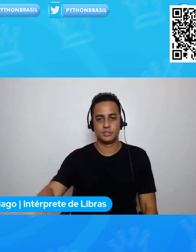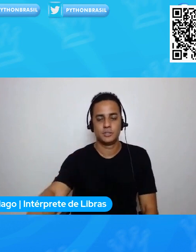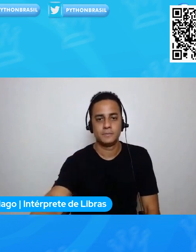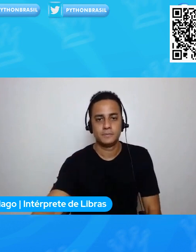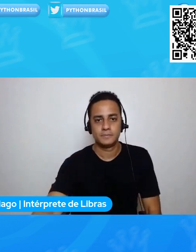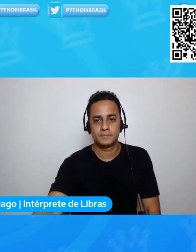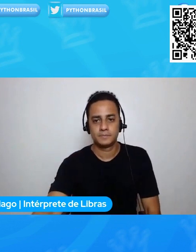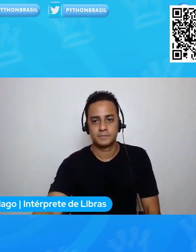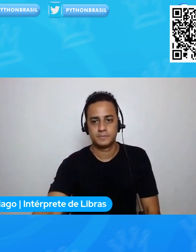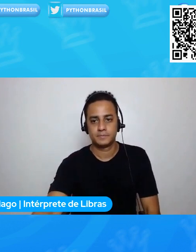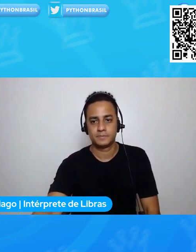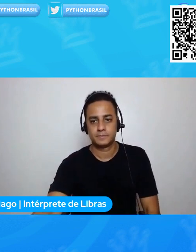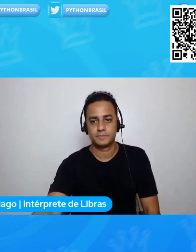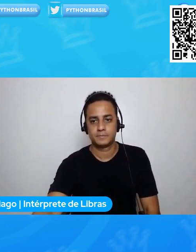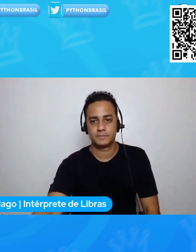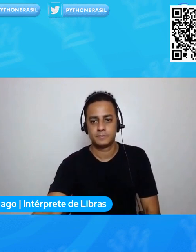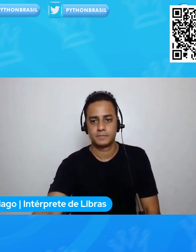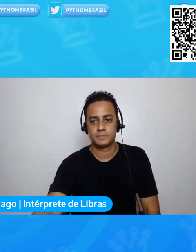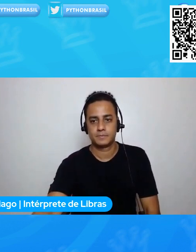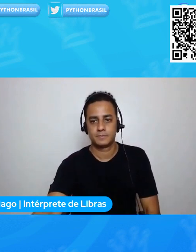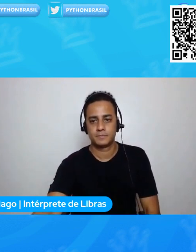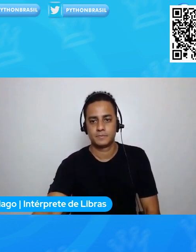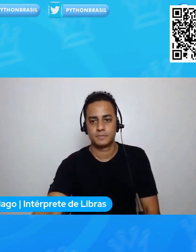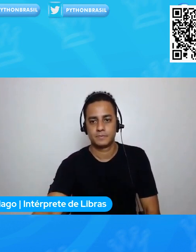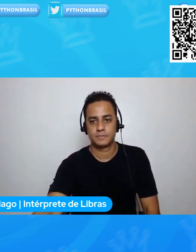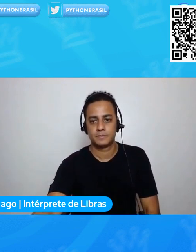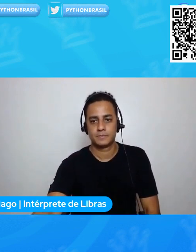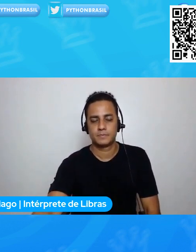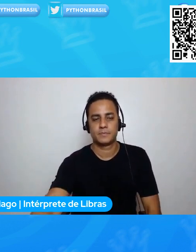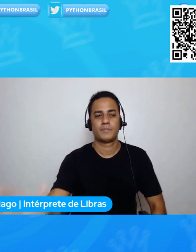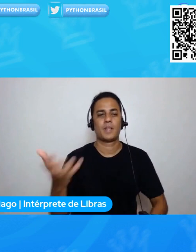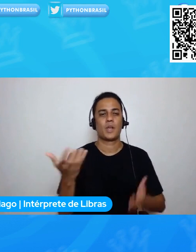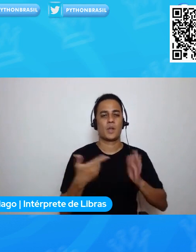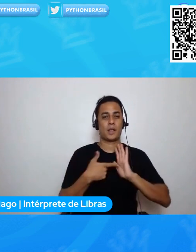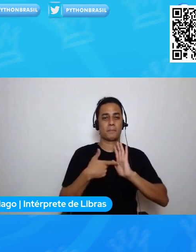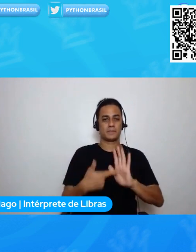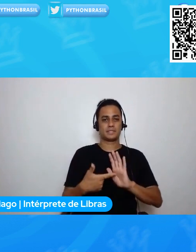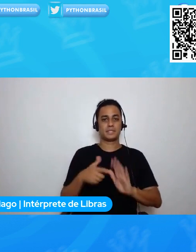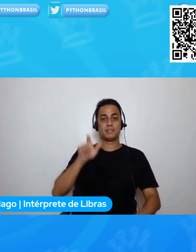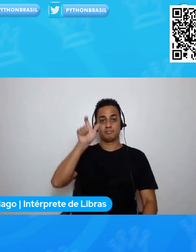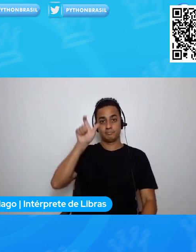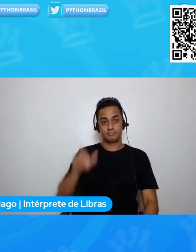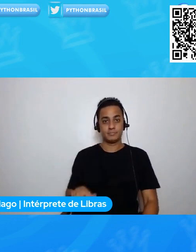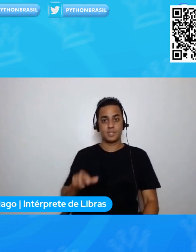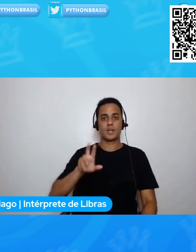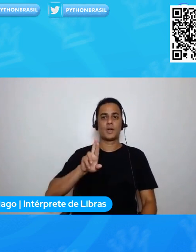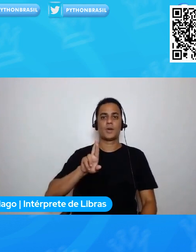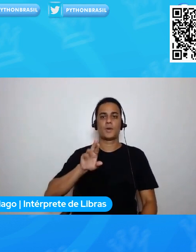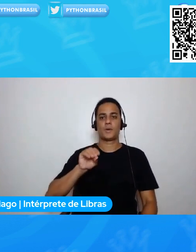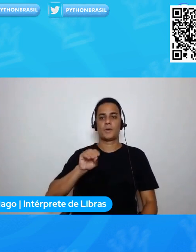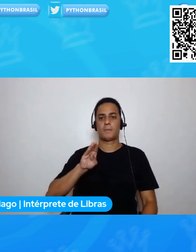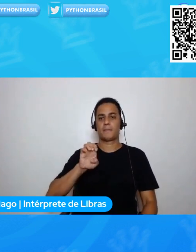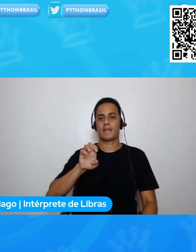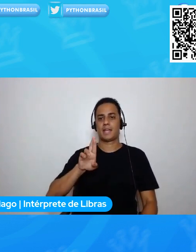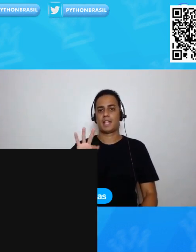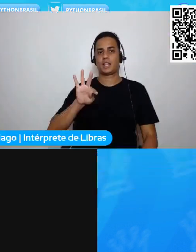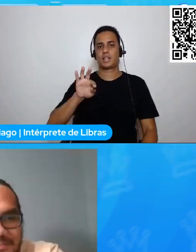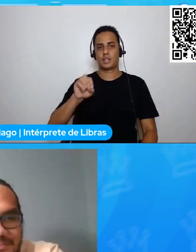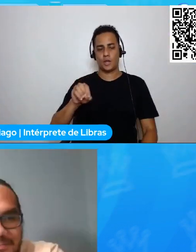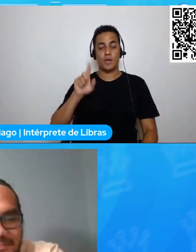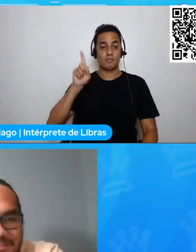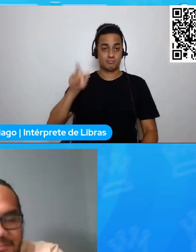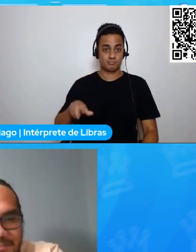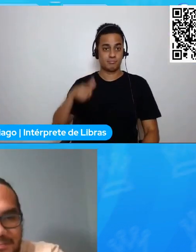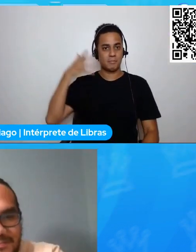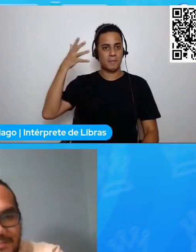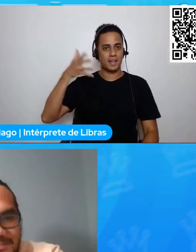Muy bien, vamos a presentar ahora a Roberto Esteves, que es el palestrante